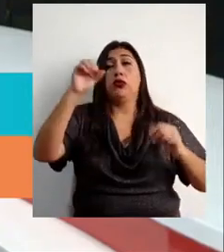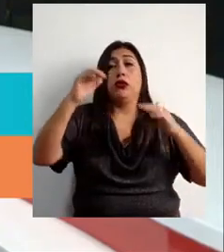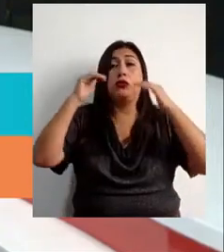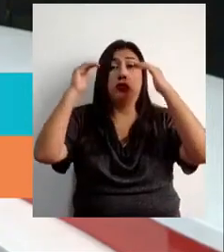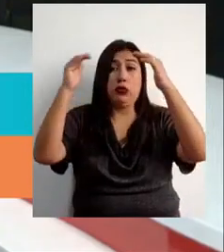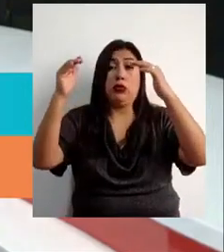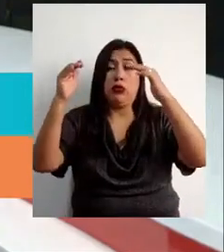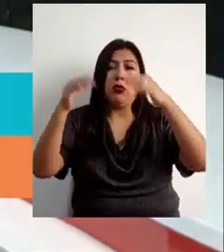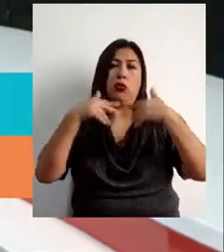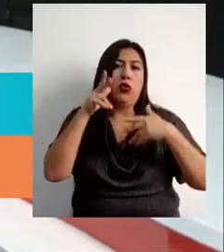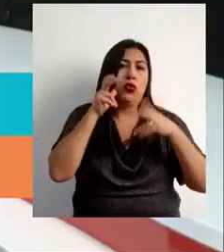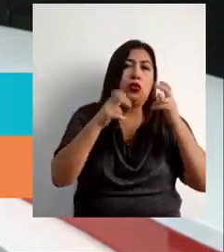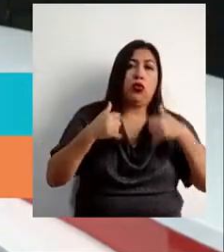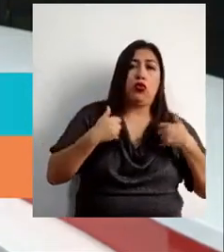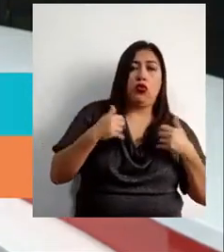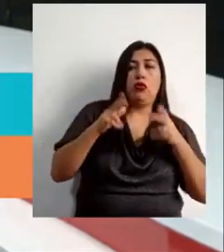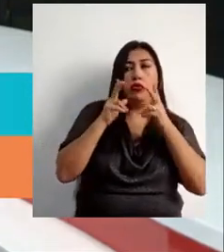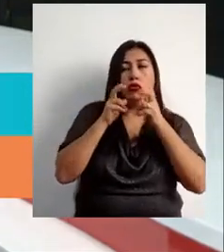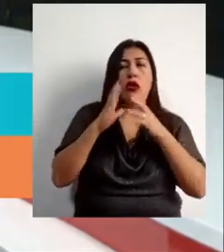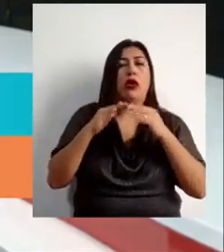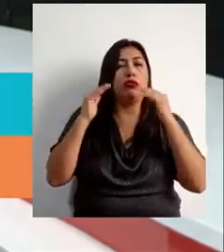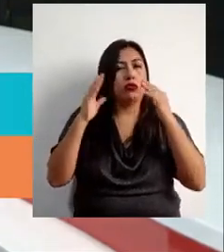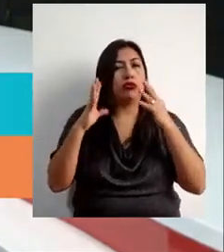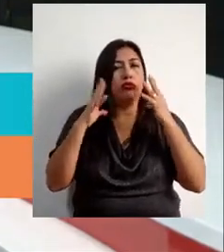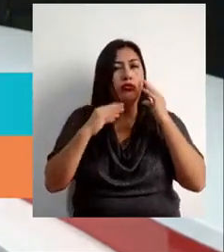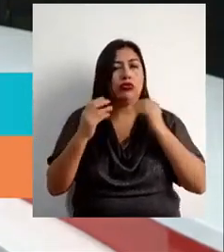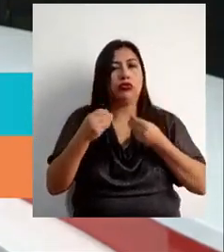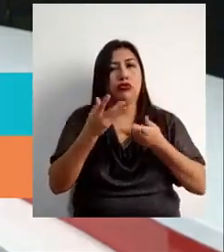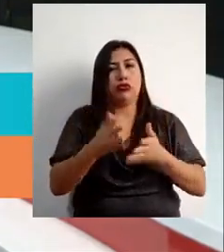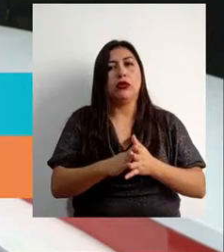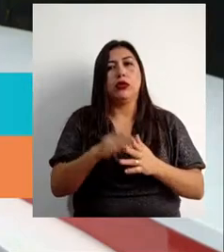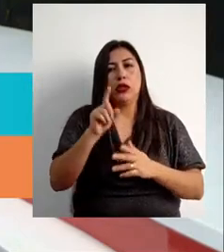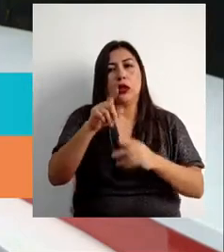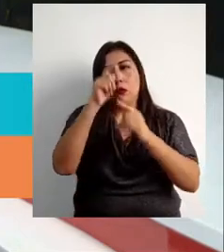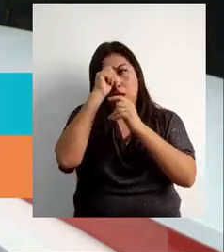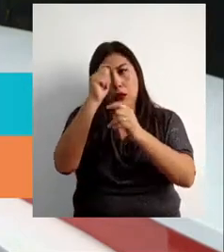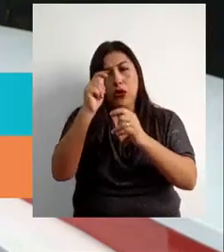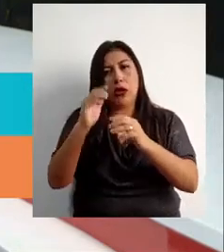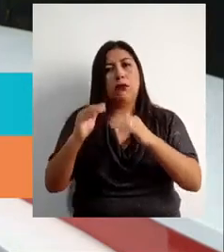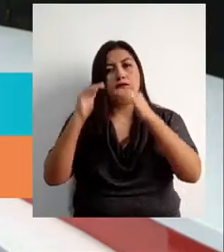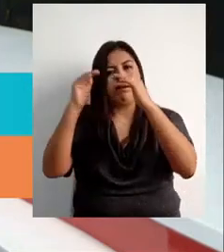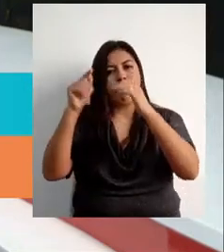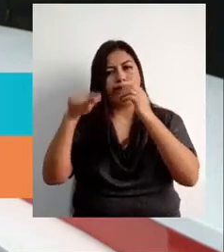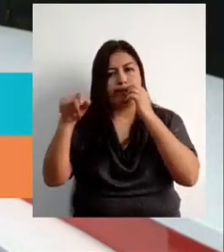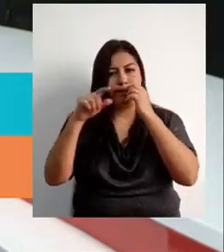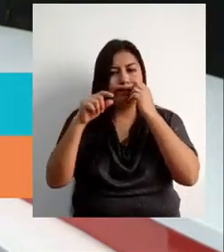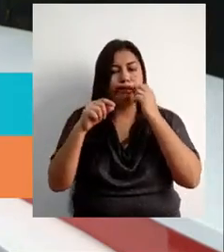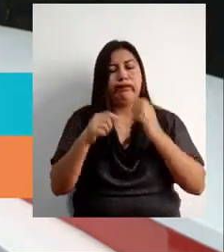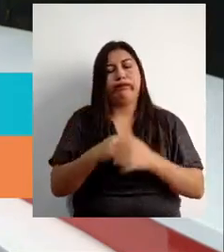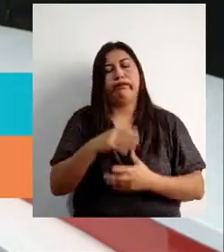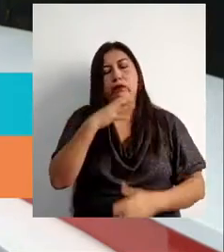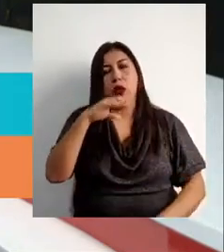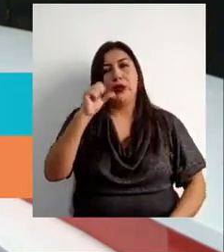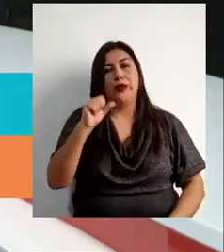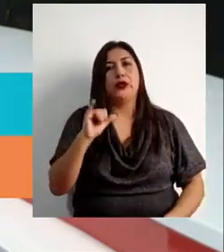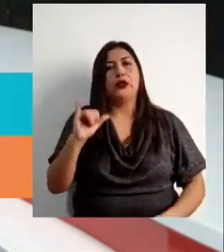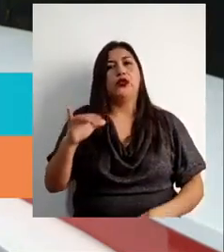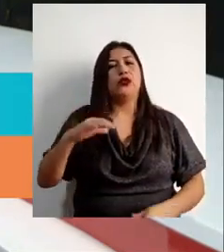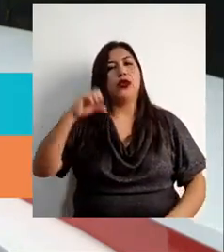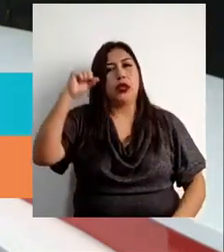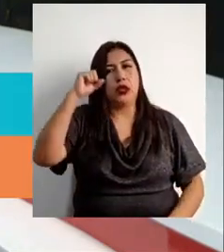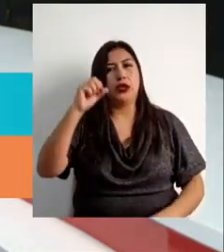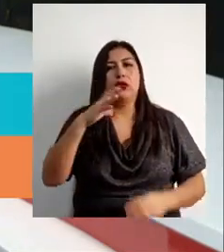jóvenes de los adultos mayores. Por favor, más respeto, consideración y sus derechos a un envejecimiento